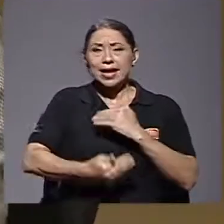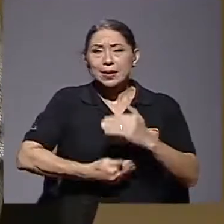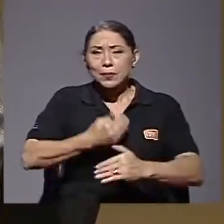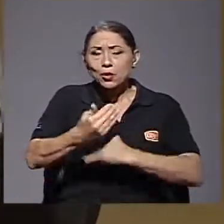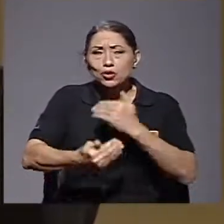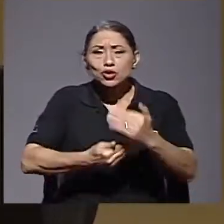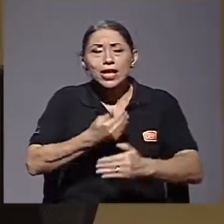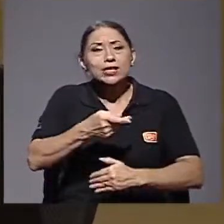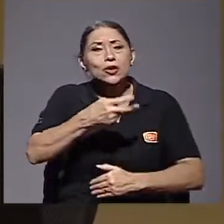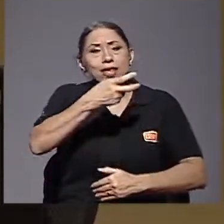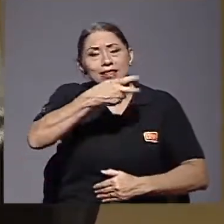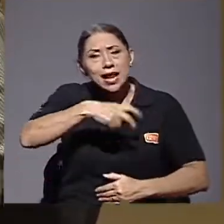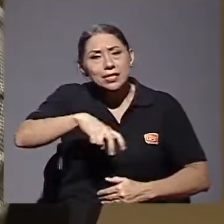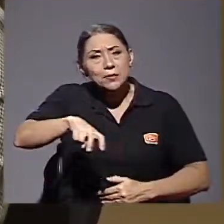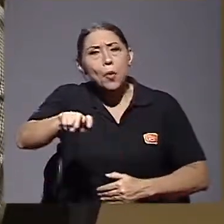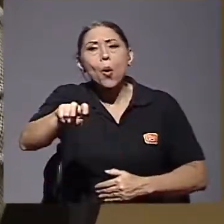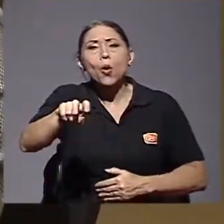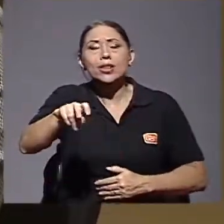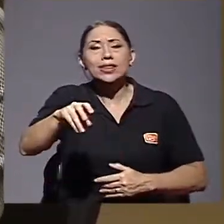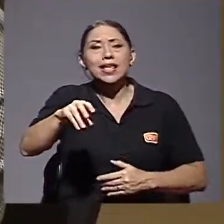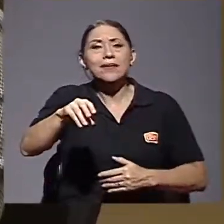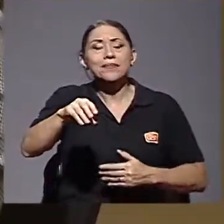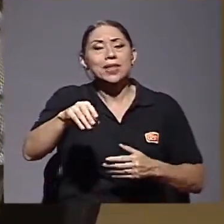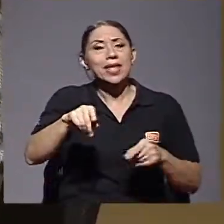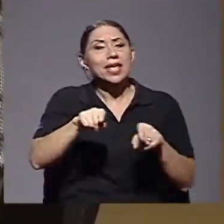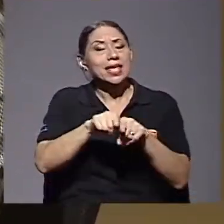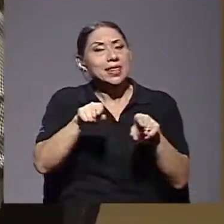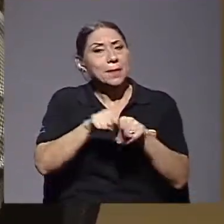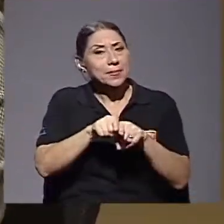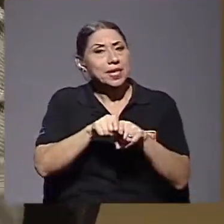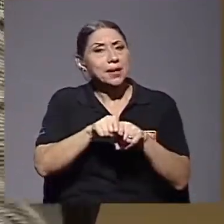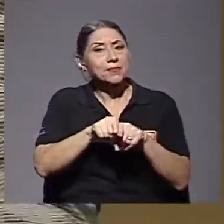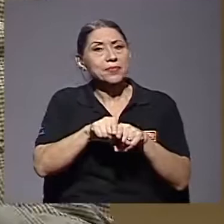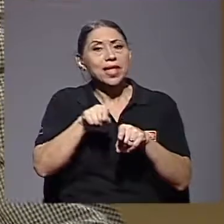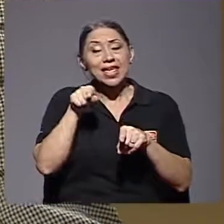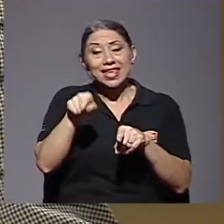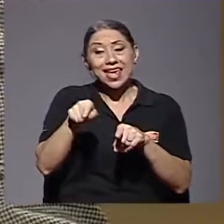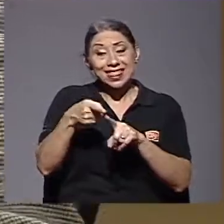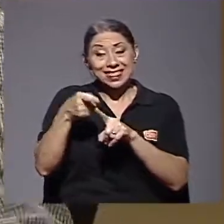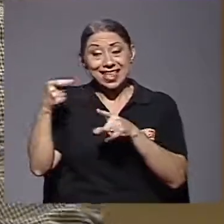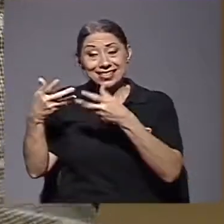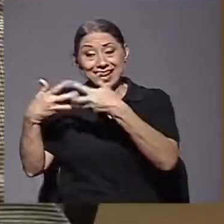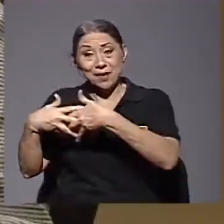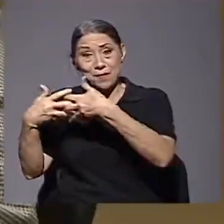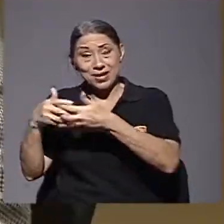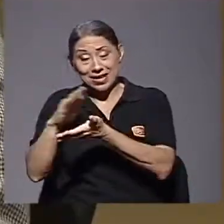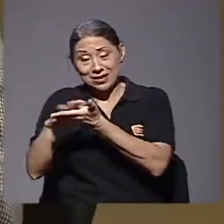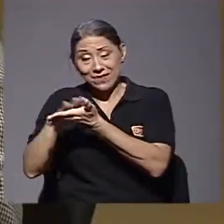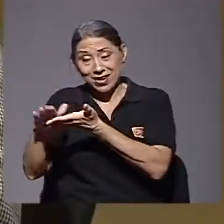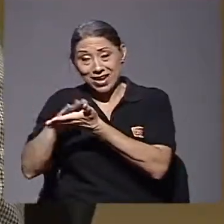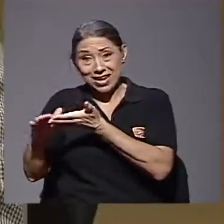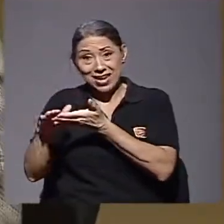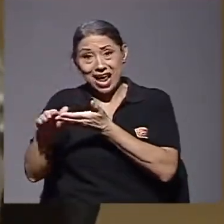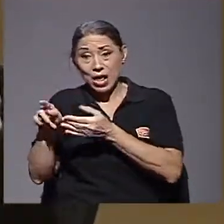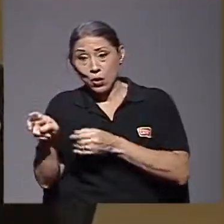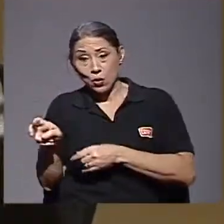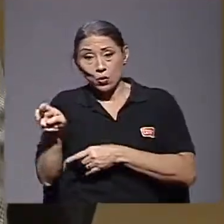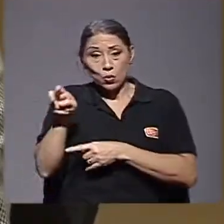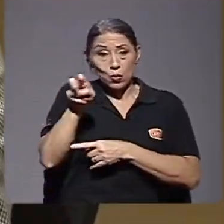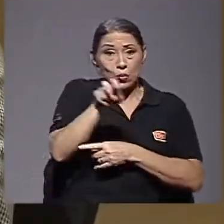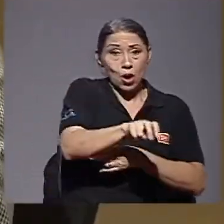y también transferencia de la refinería hasta otros planteles, si